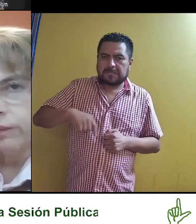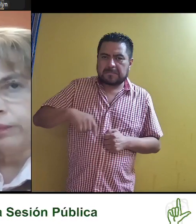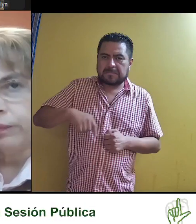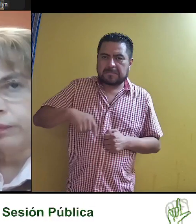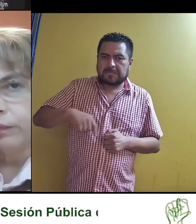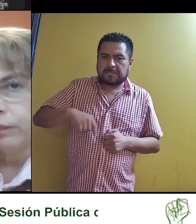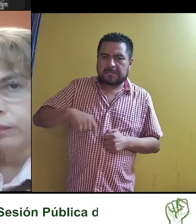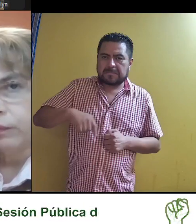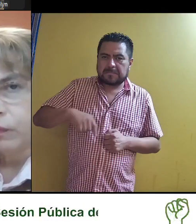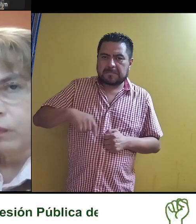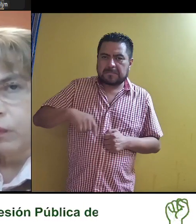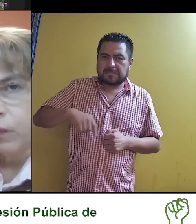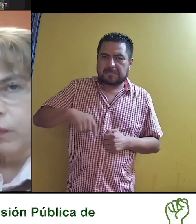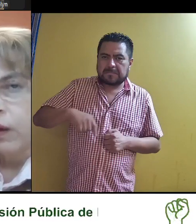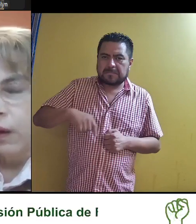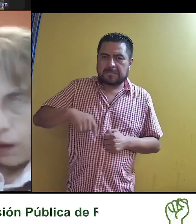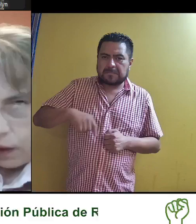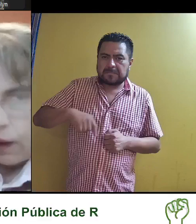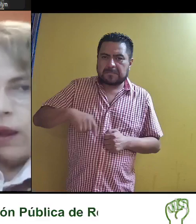cuenta.